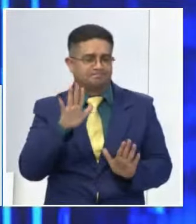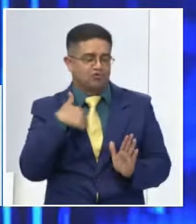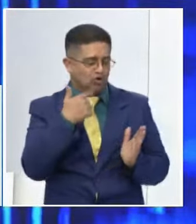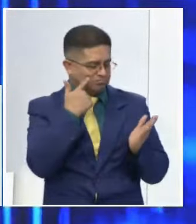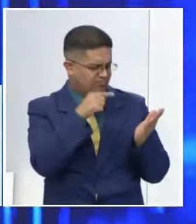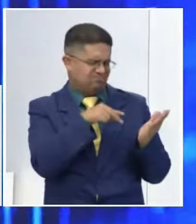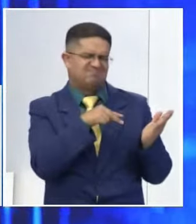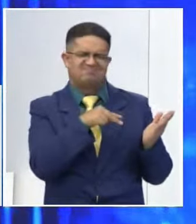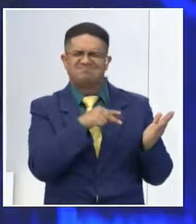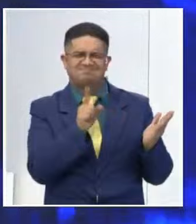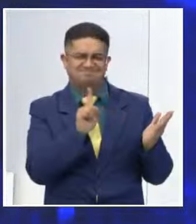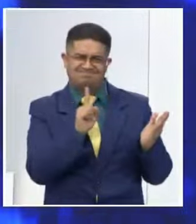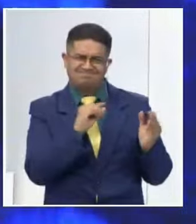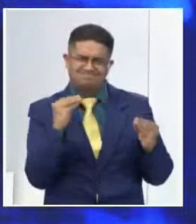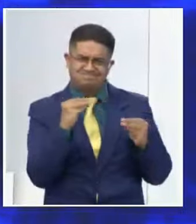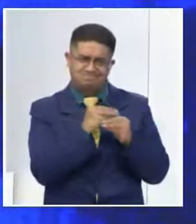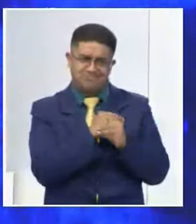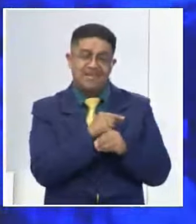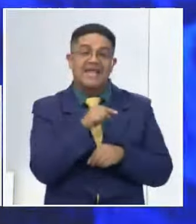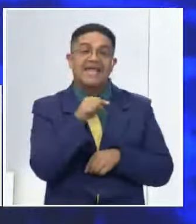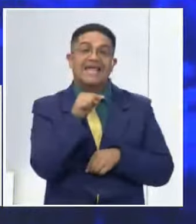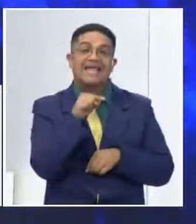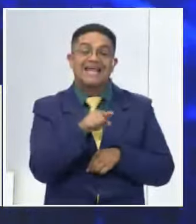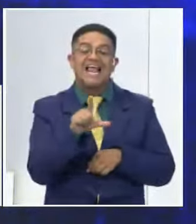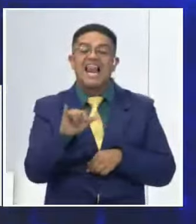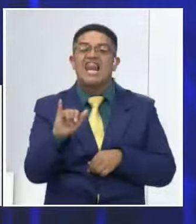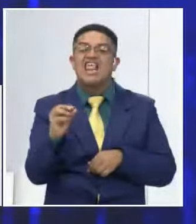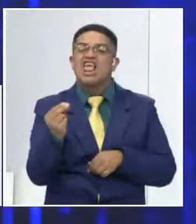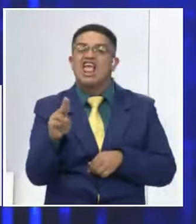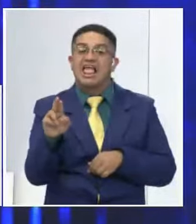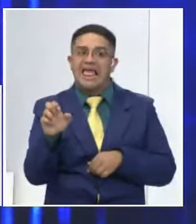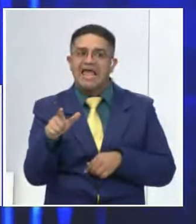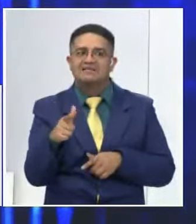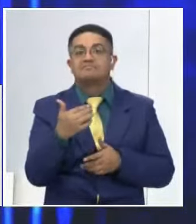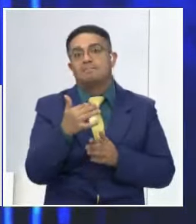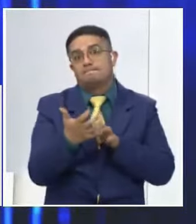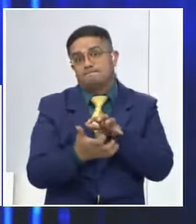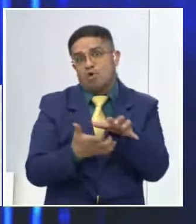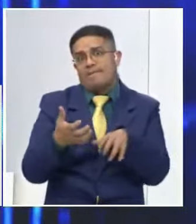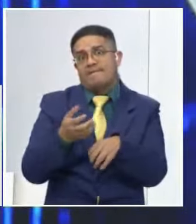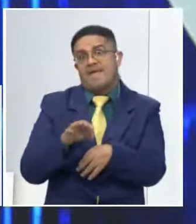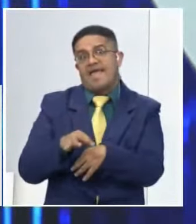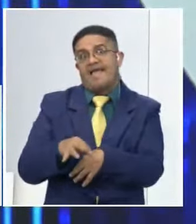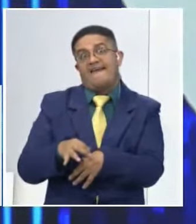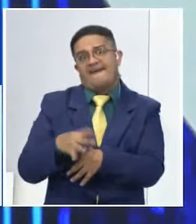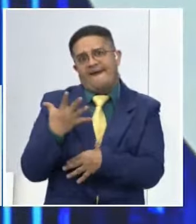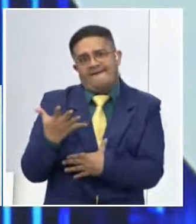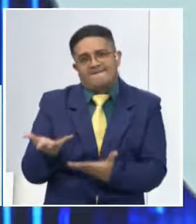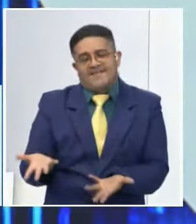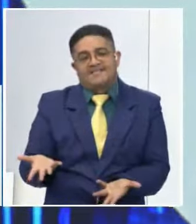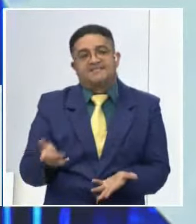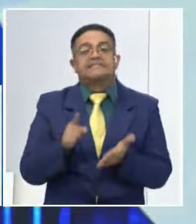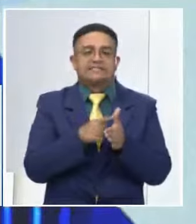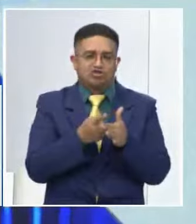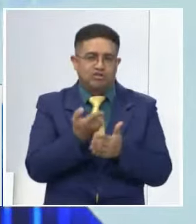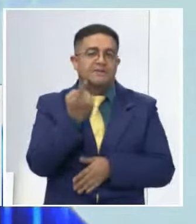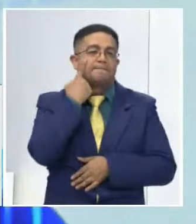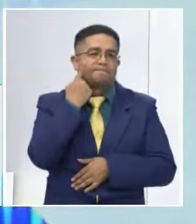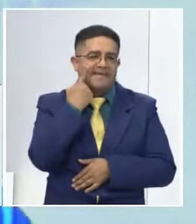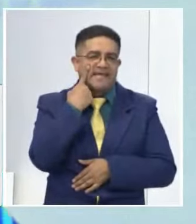yo digo, esto no es una estomatitis aftosa, esto es un líquen plano, esto es un pénfigo, que es una lesión que va mucho más allá de una simple estomatitis aftosa. Entonces fíjate, o